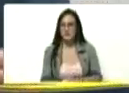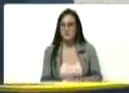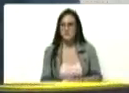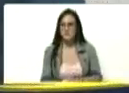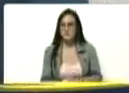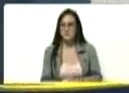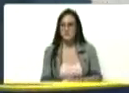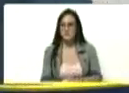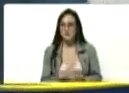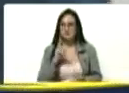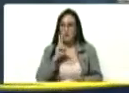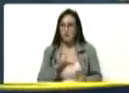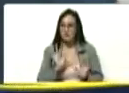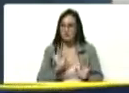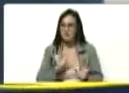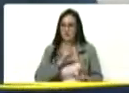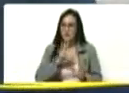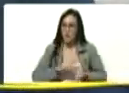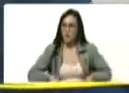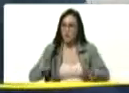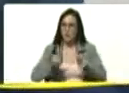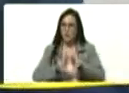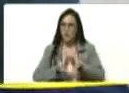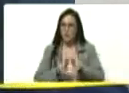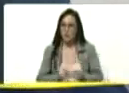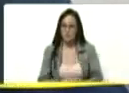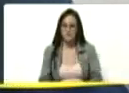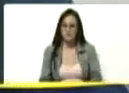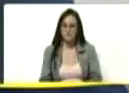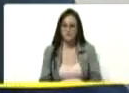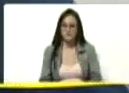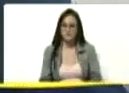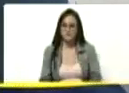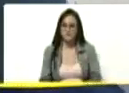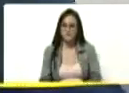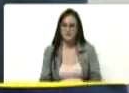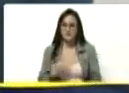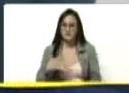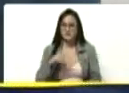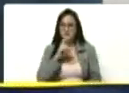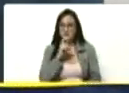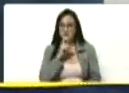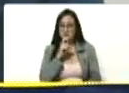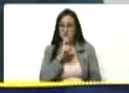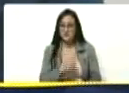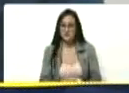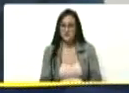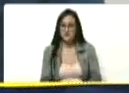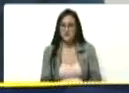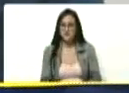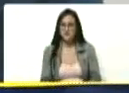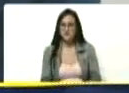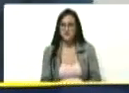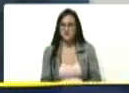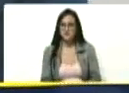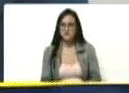suscriptores originales de Naciones Unidas. Bueno, un montón de tiranías ahí desde Somoza.